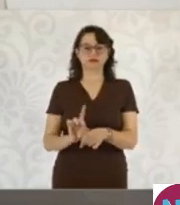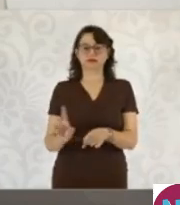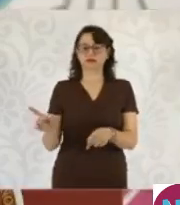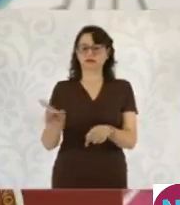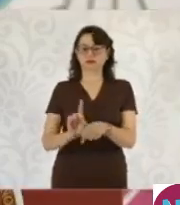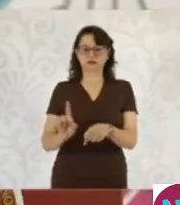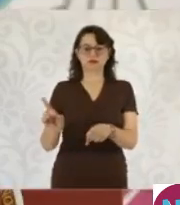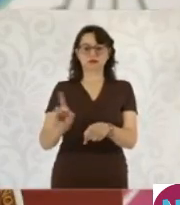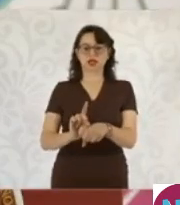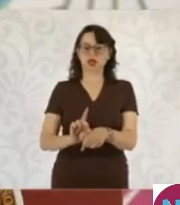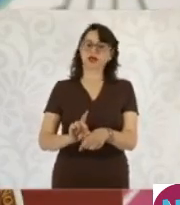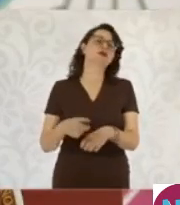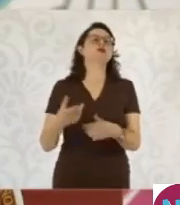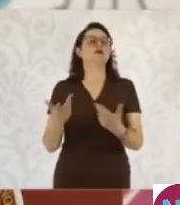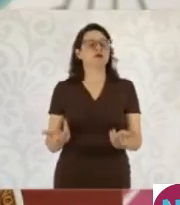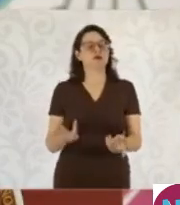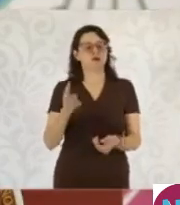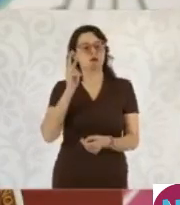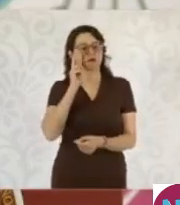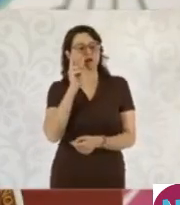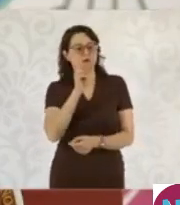las estrategias de salud pública